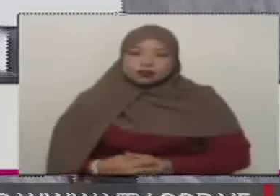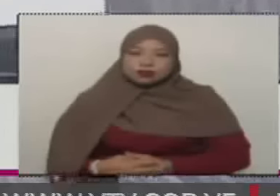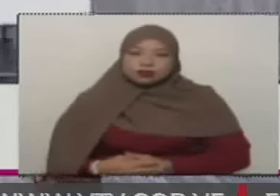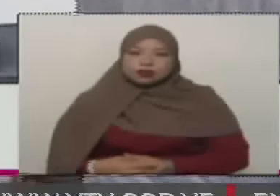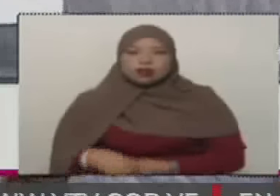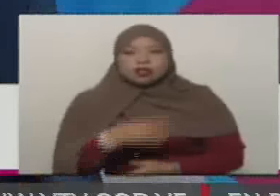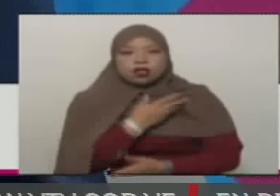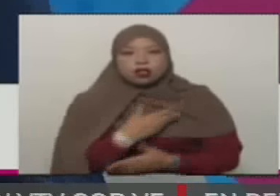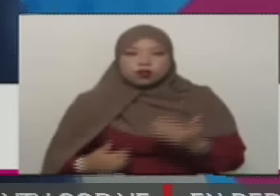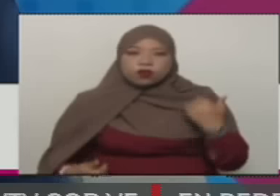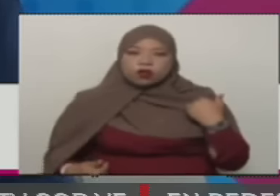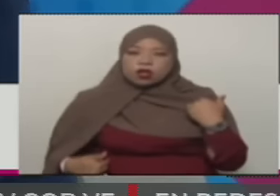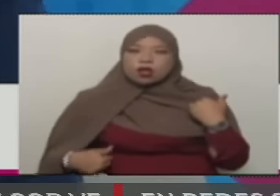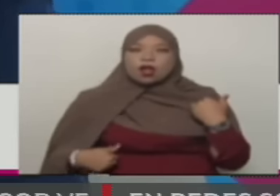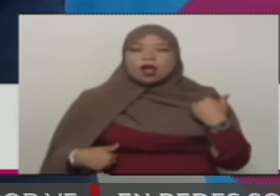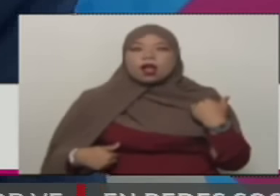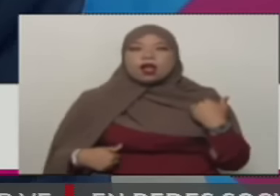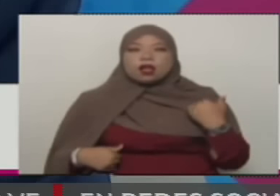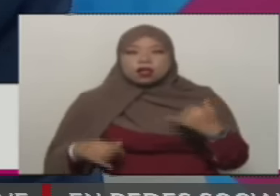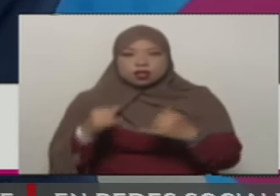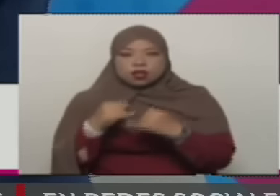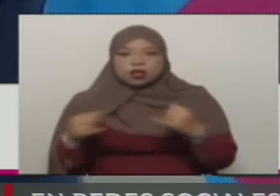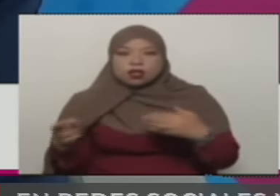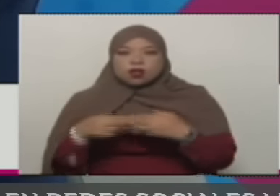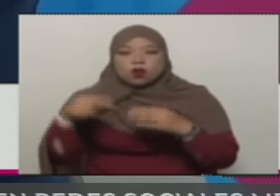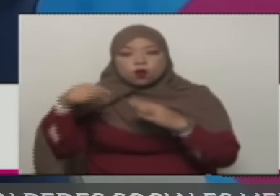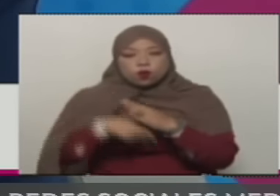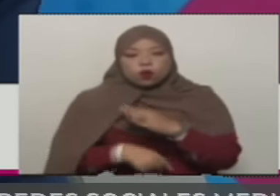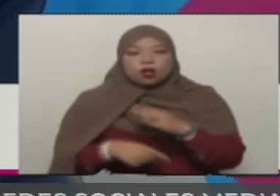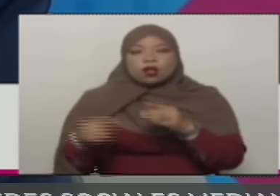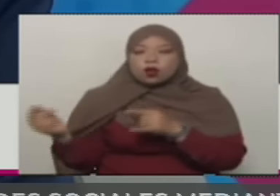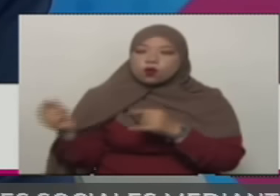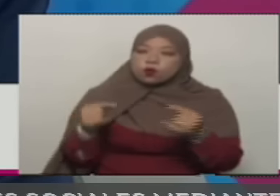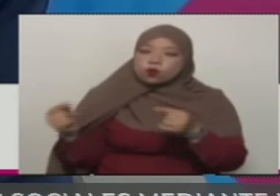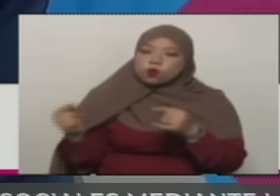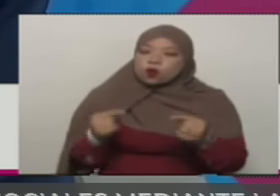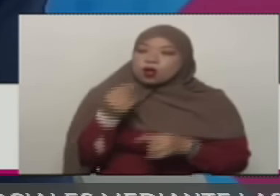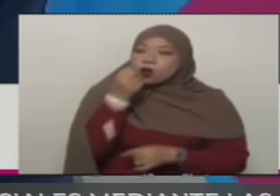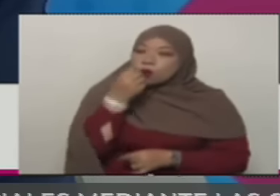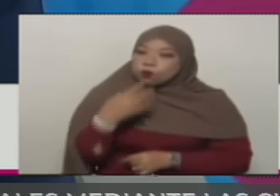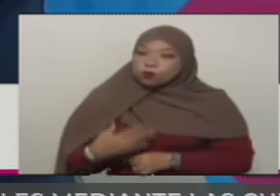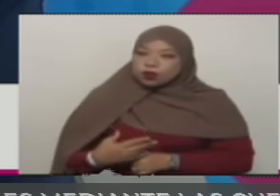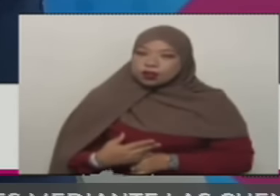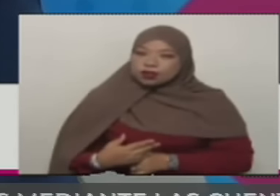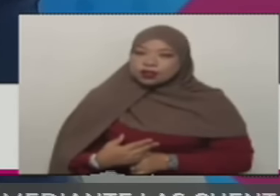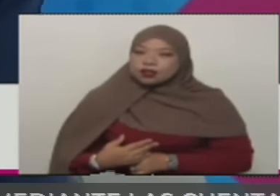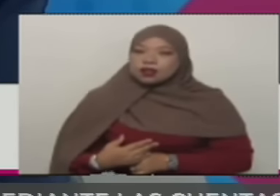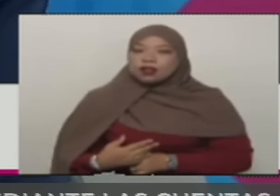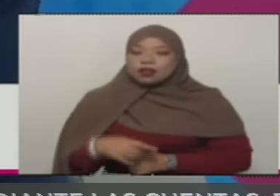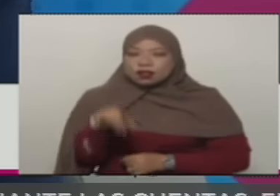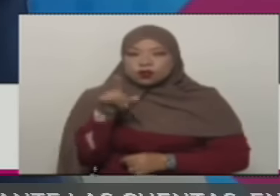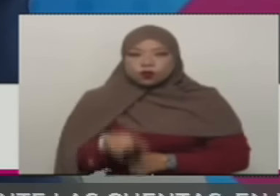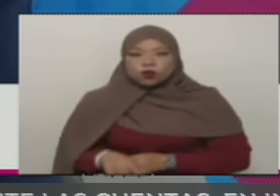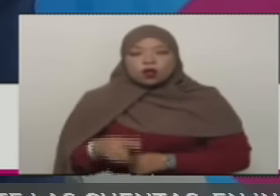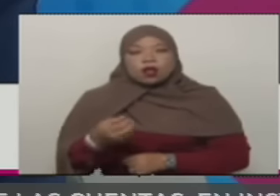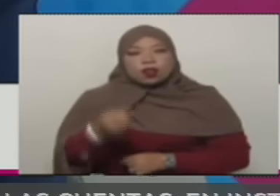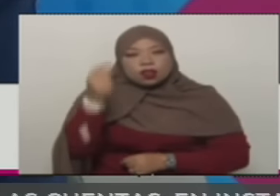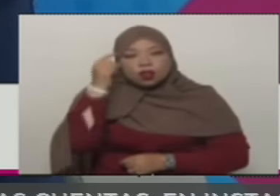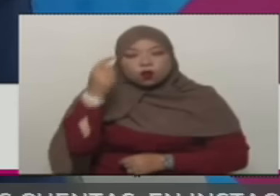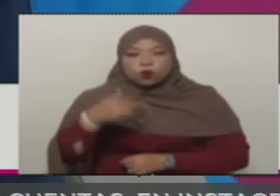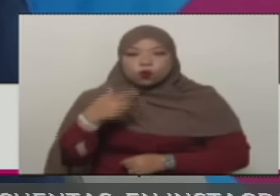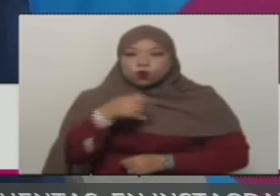Presidente, ya para cerrar esta muy alta y profunda tertulia que hemos tenido hoy día, y adjuntando también este elemento a